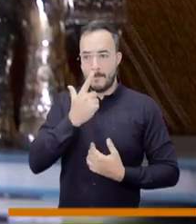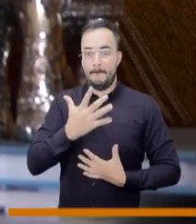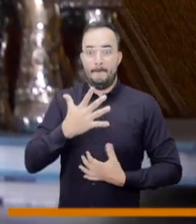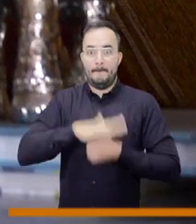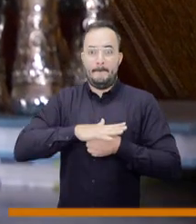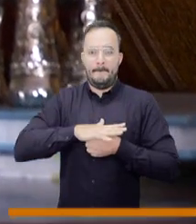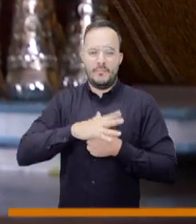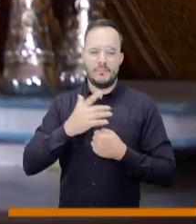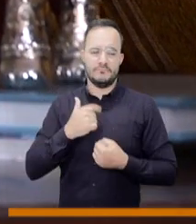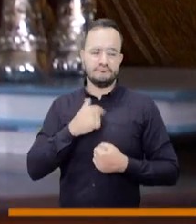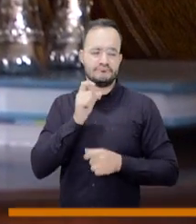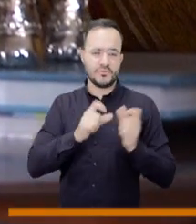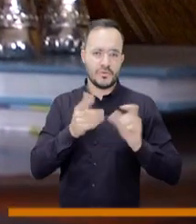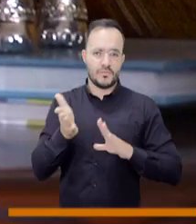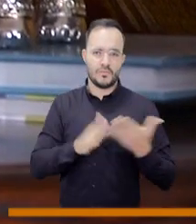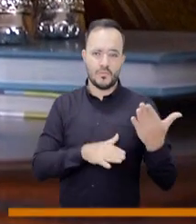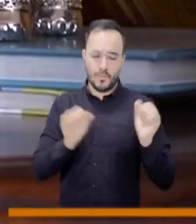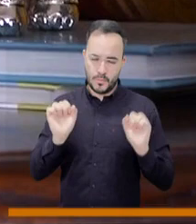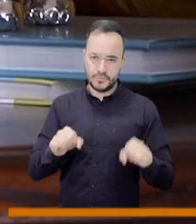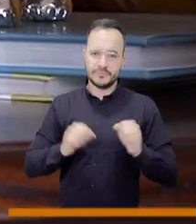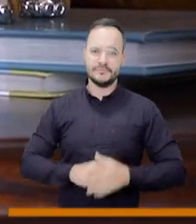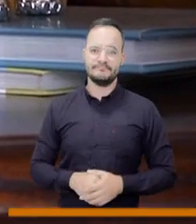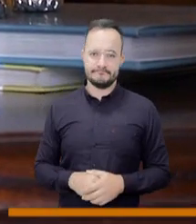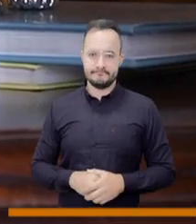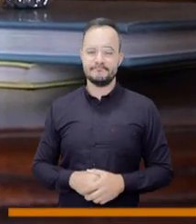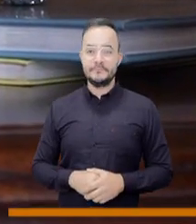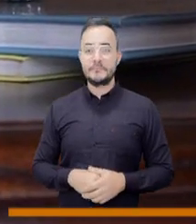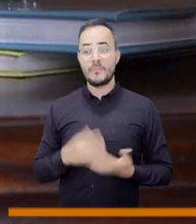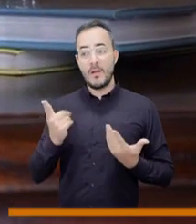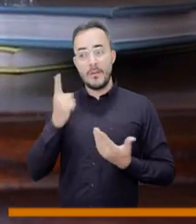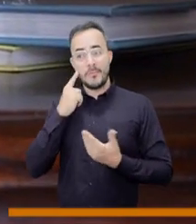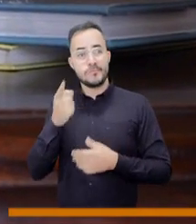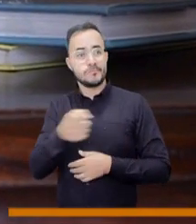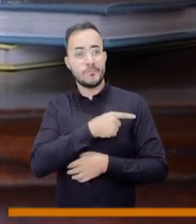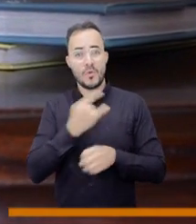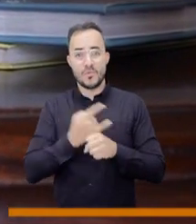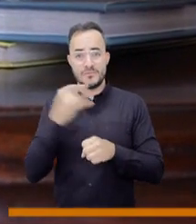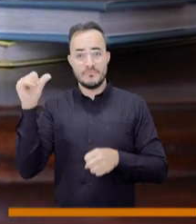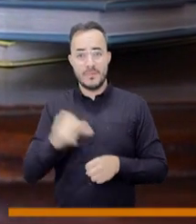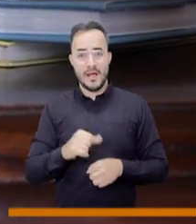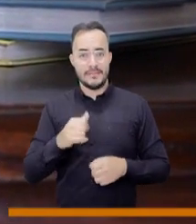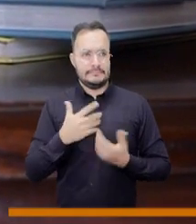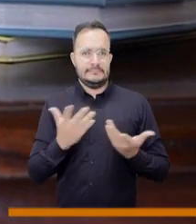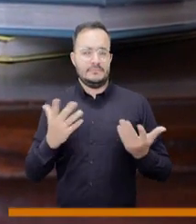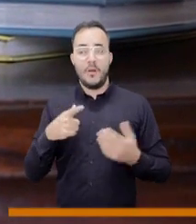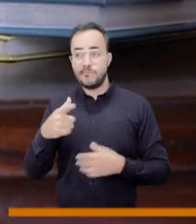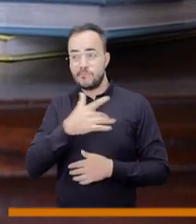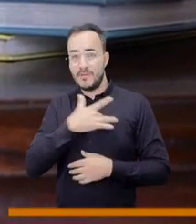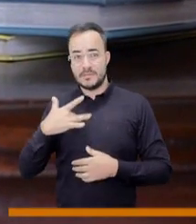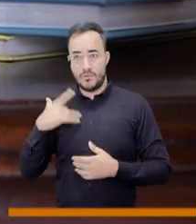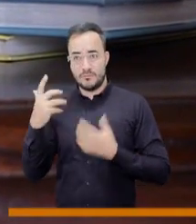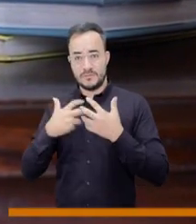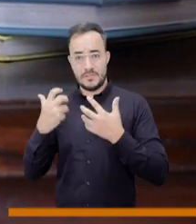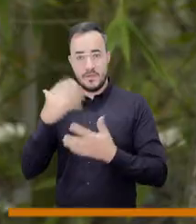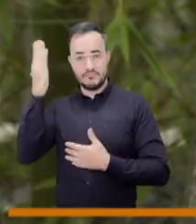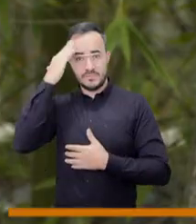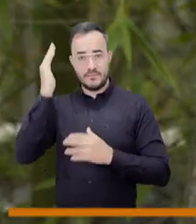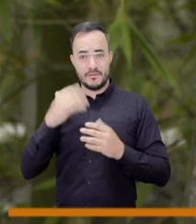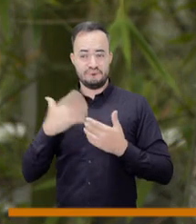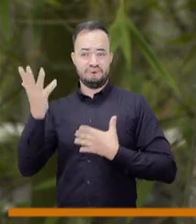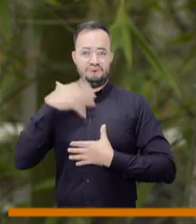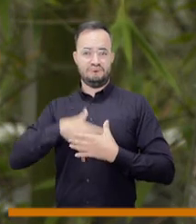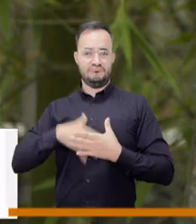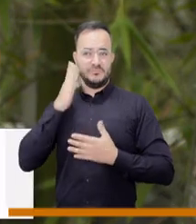muerte. Contra su abuso y manejo inadecuado, el sistema de prevención del país no está preparado.